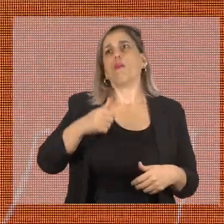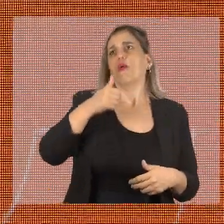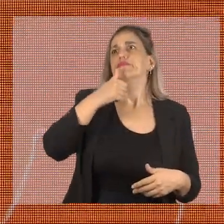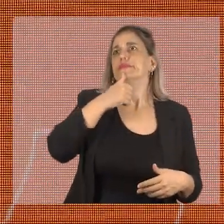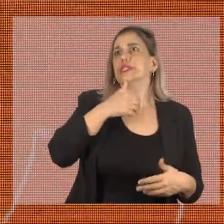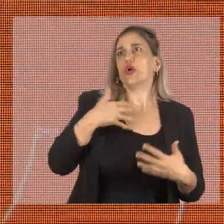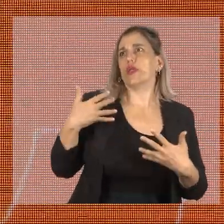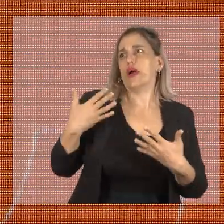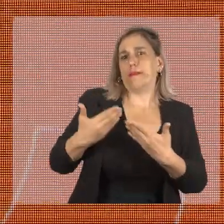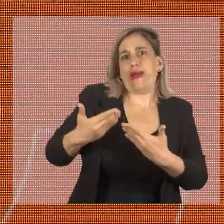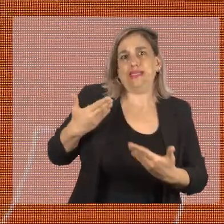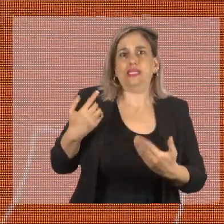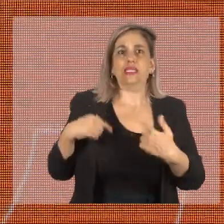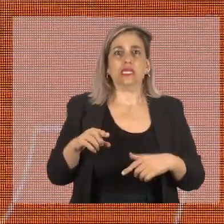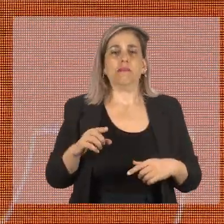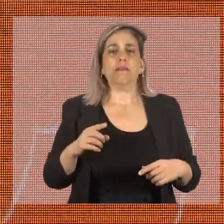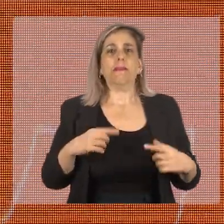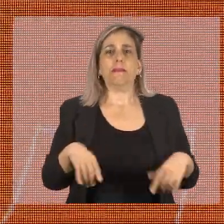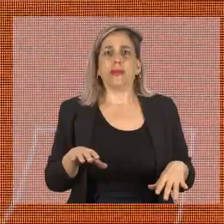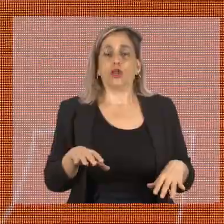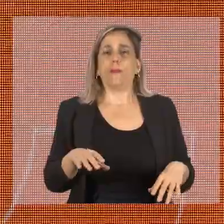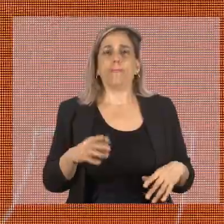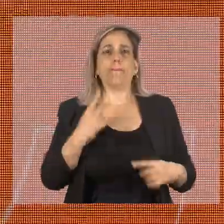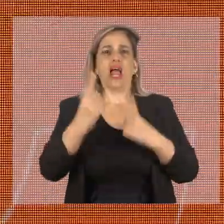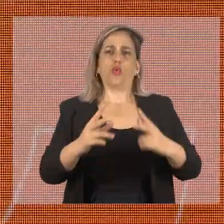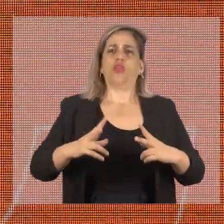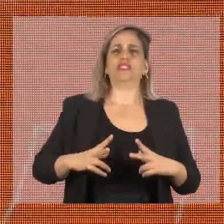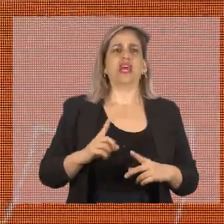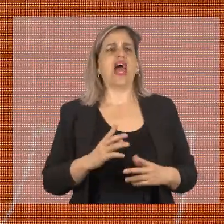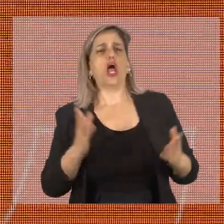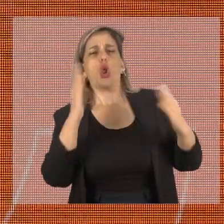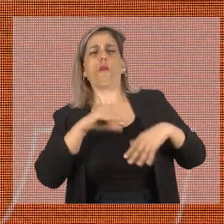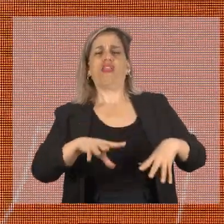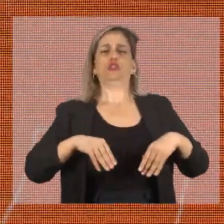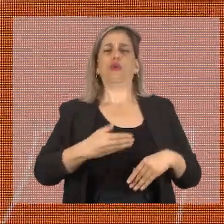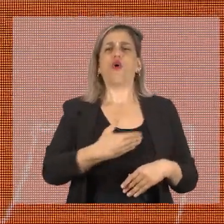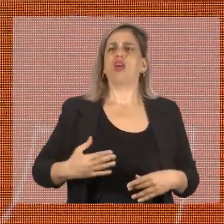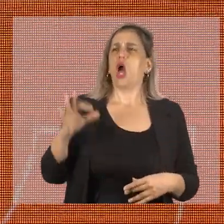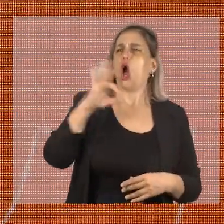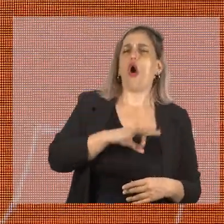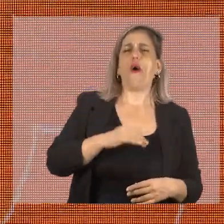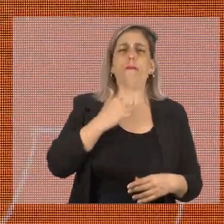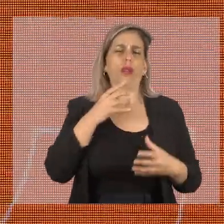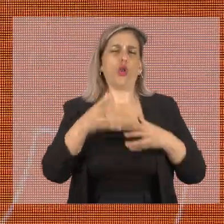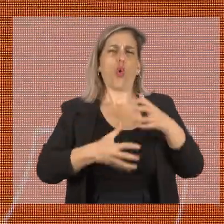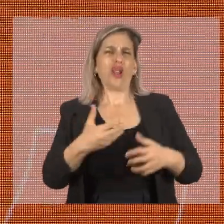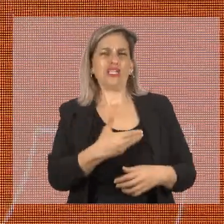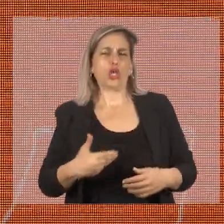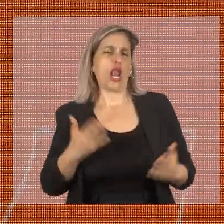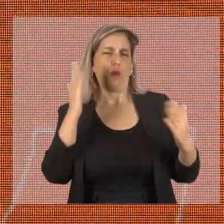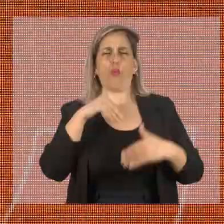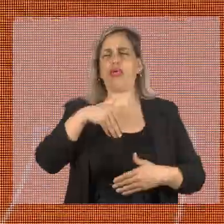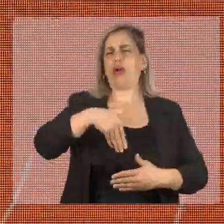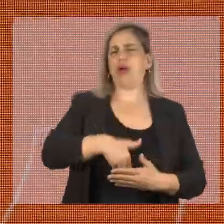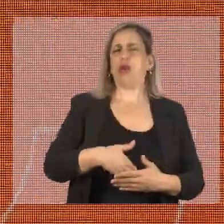historia reciente, pero desde que no llegábamos a empezar el gobierno, desde que no llegábamos a conformar un